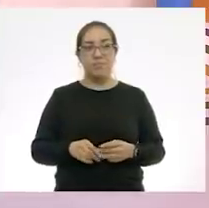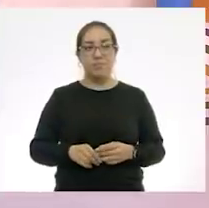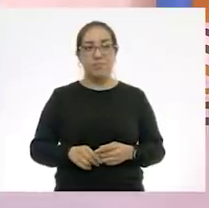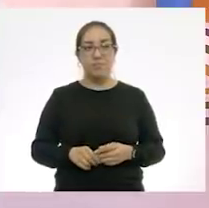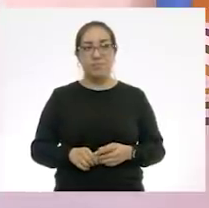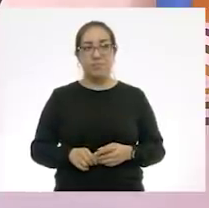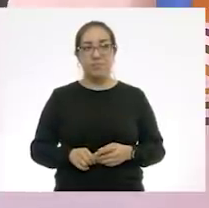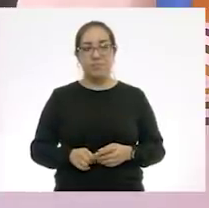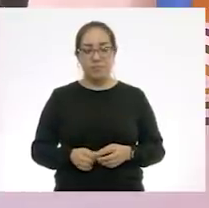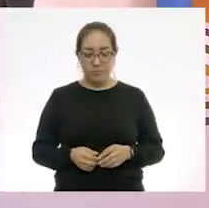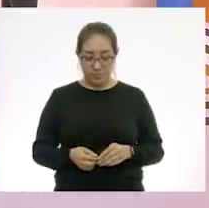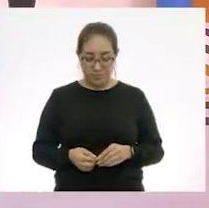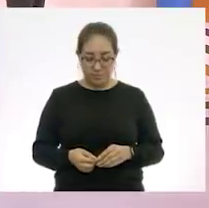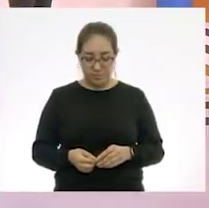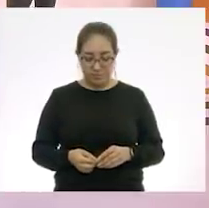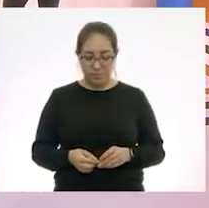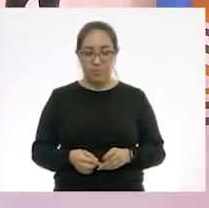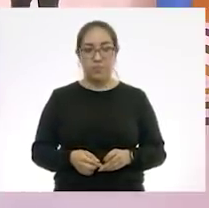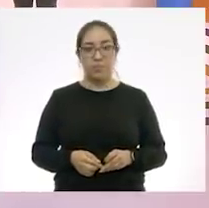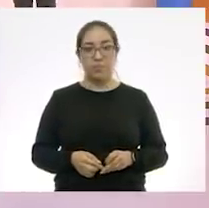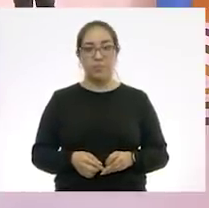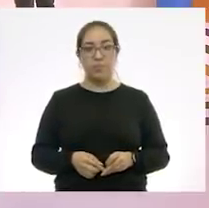llegaba inmediatamente entonces